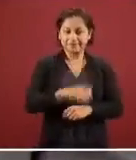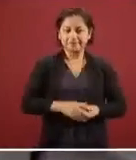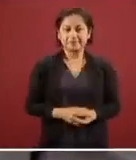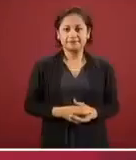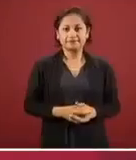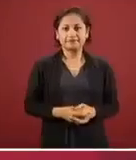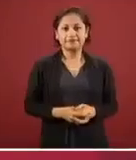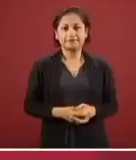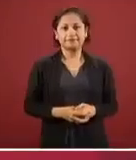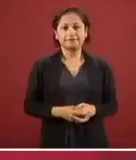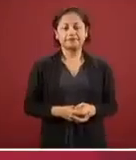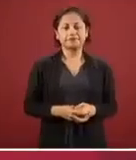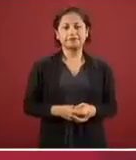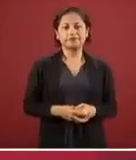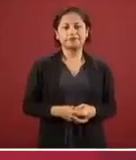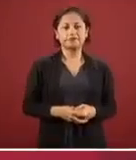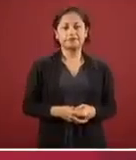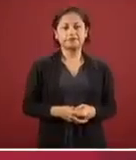aplicar la política,